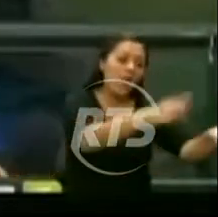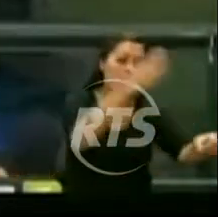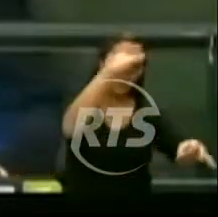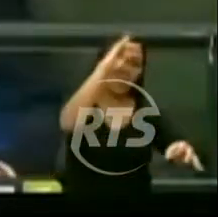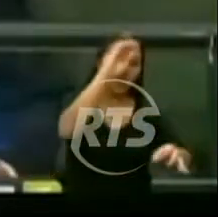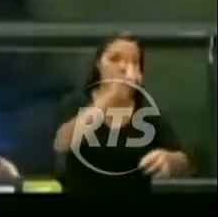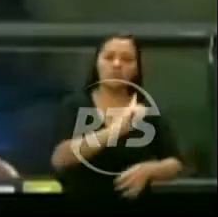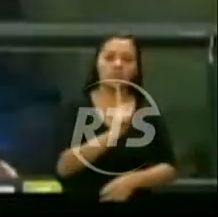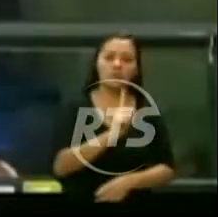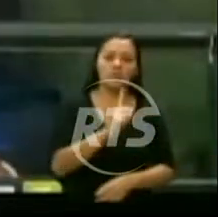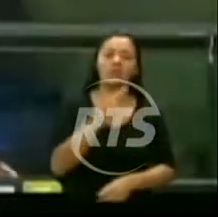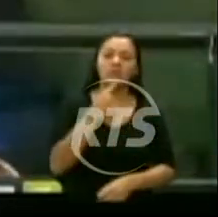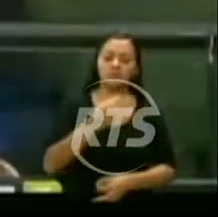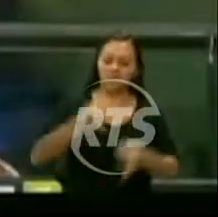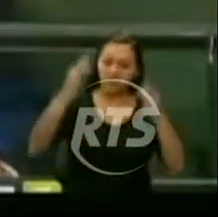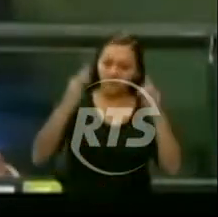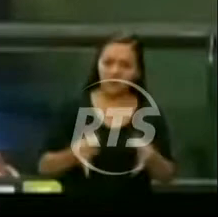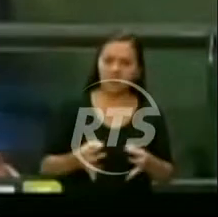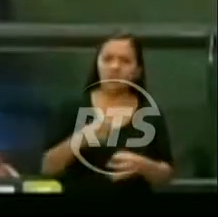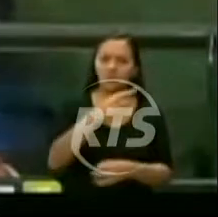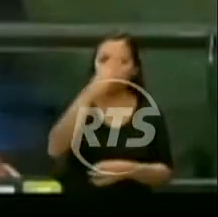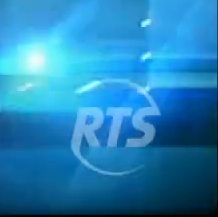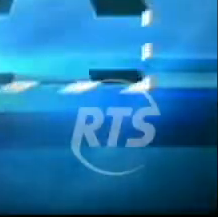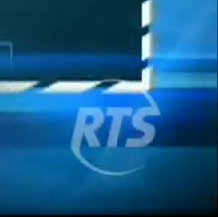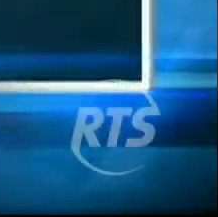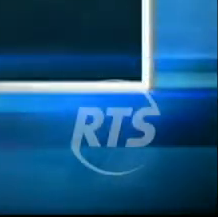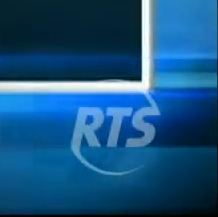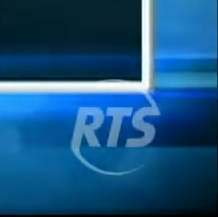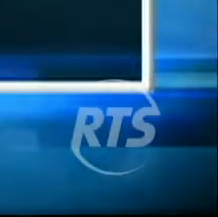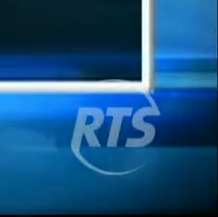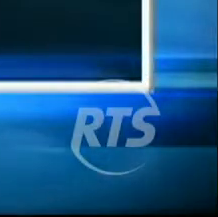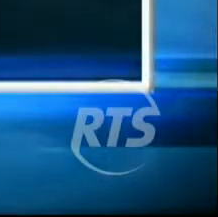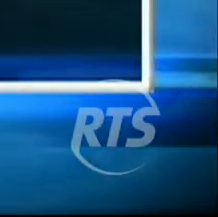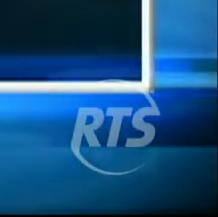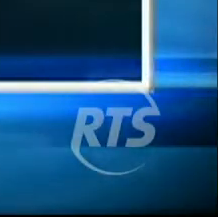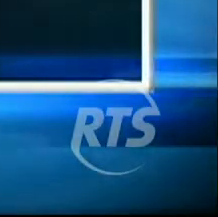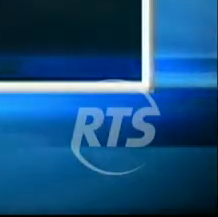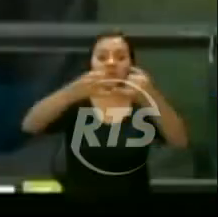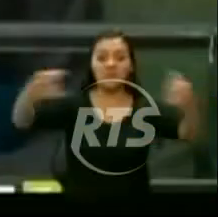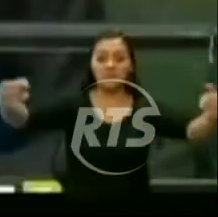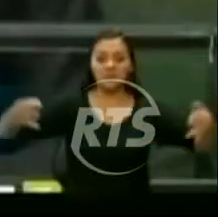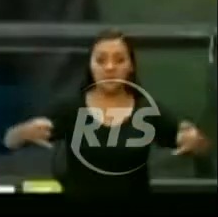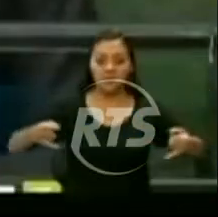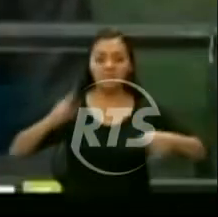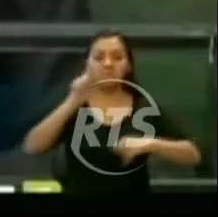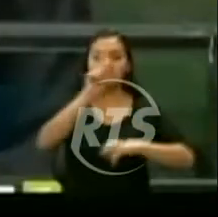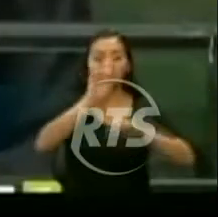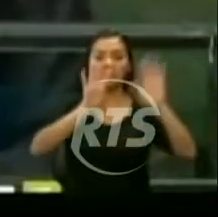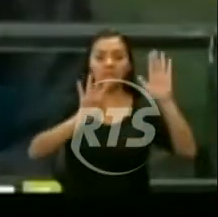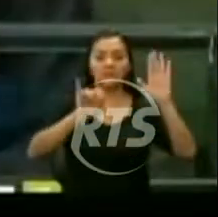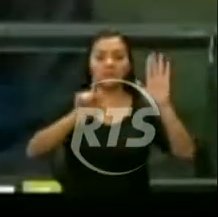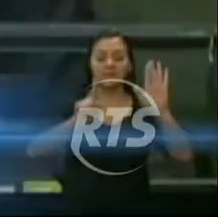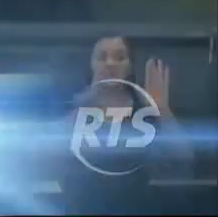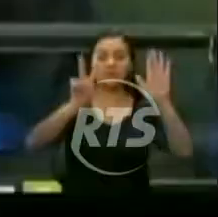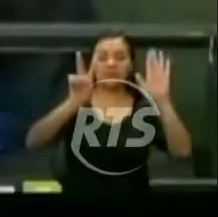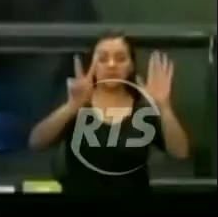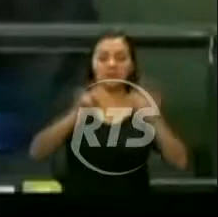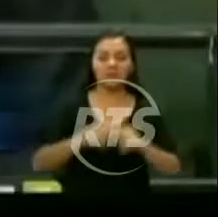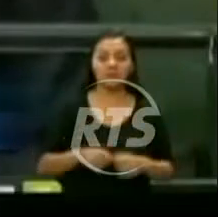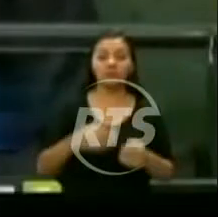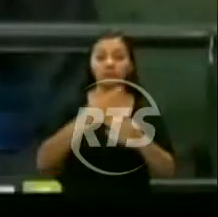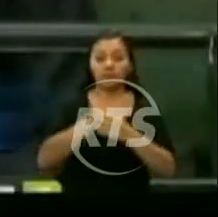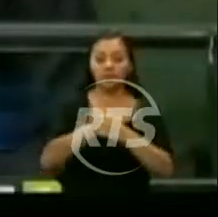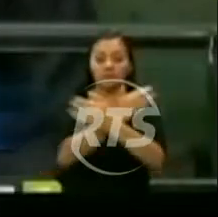pueblo cubano. 50 años de resistencia heroica. Acuerdo de paz en Colombia. Saludamos los recientes